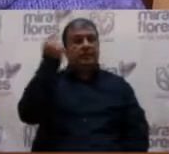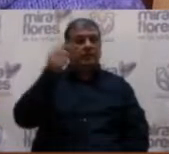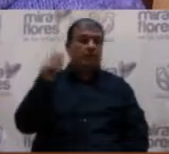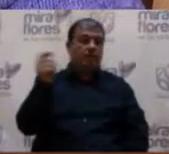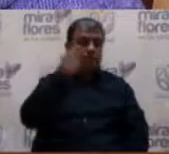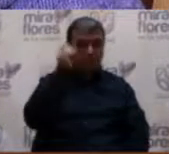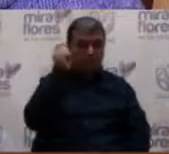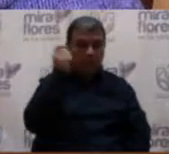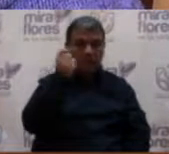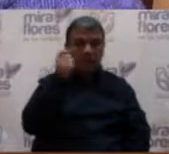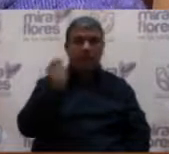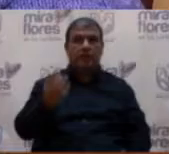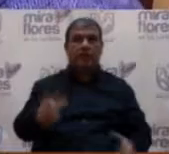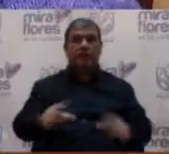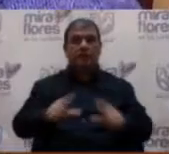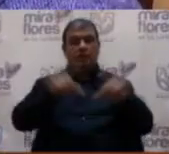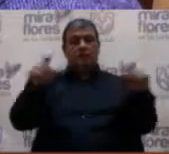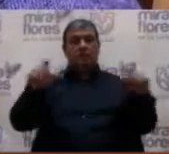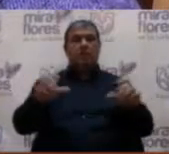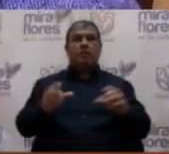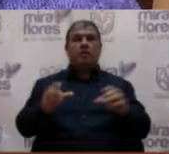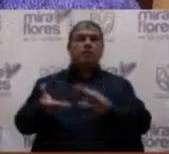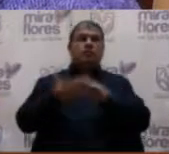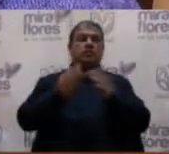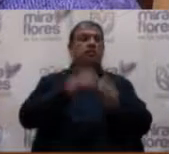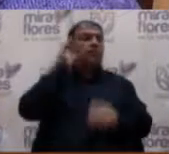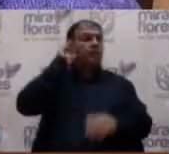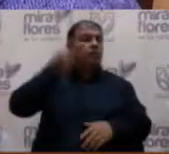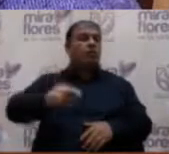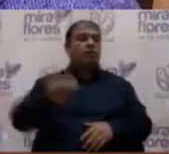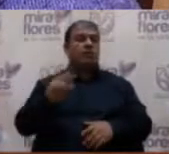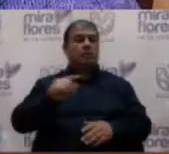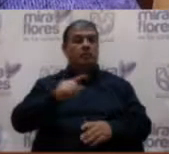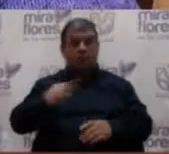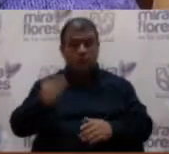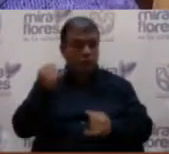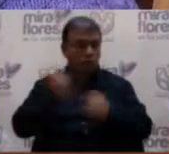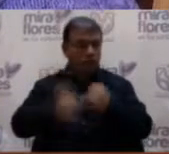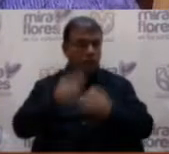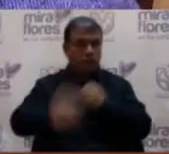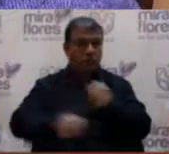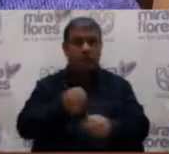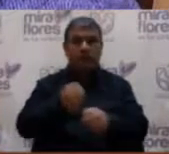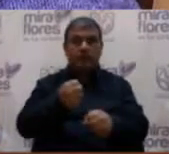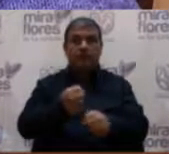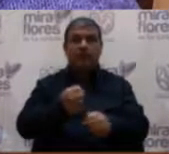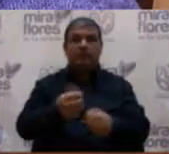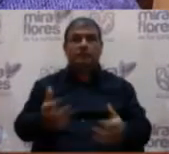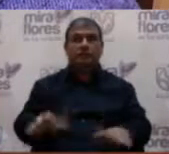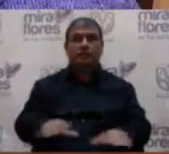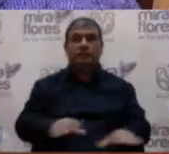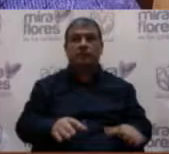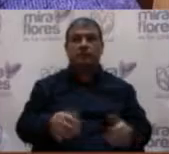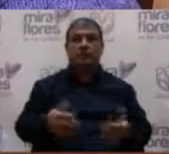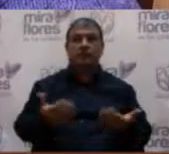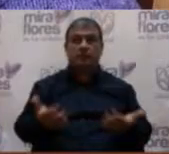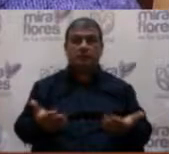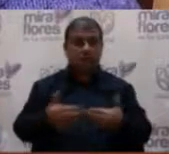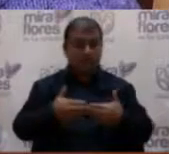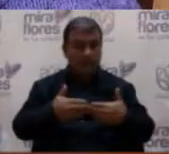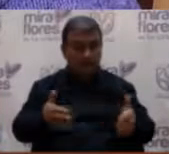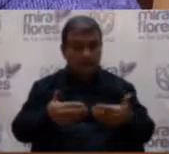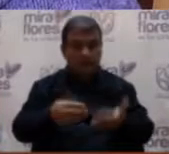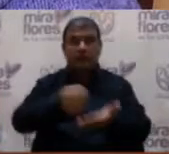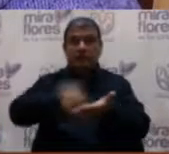ciudad de Miraflores 2016. Como ya viene siendo durante todos estos últimos años. Todavía están abiertas